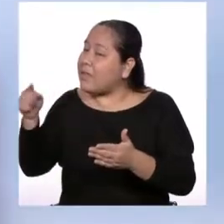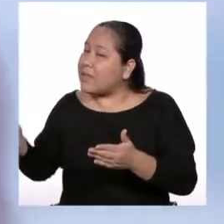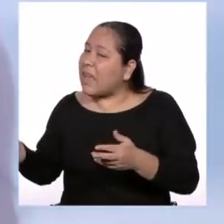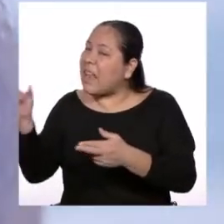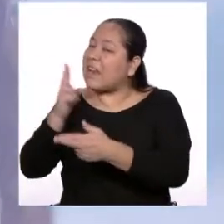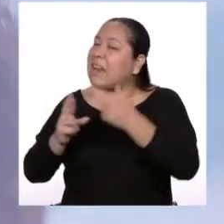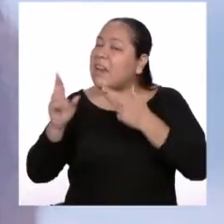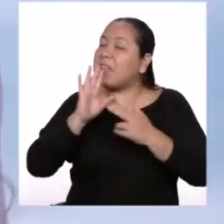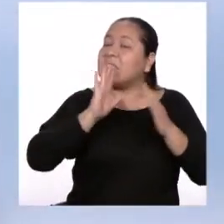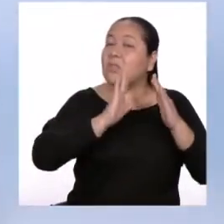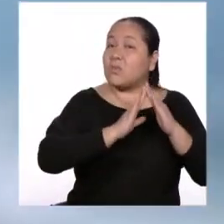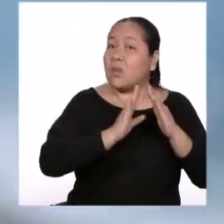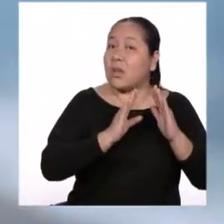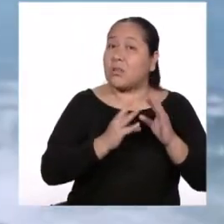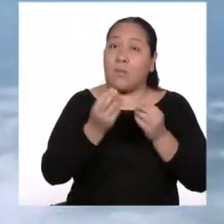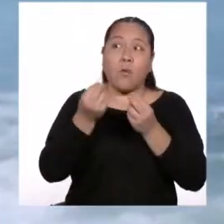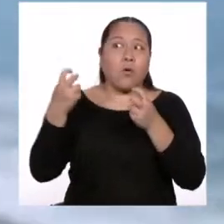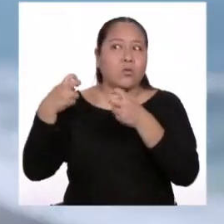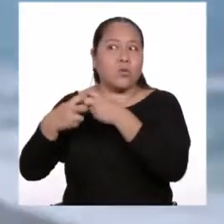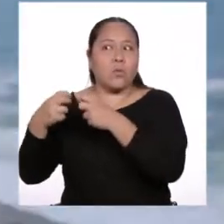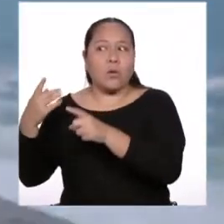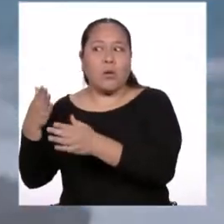hogar.